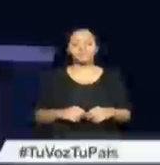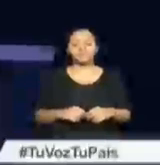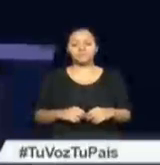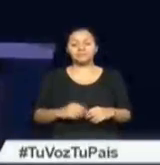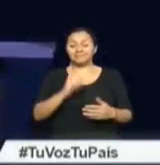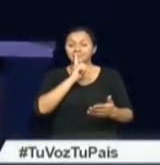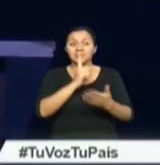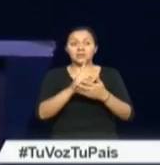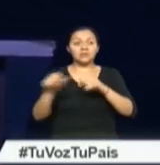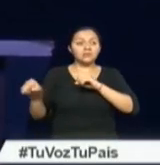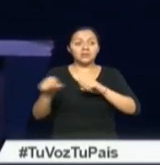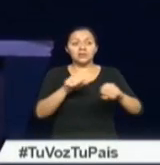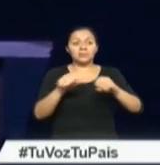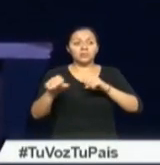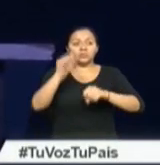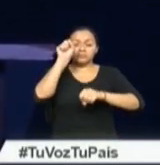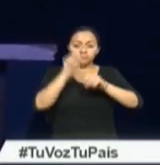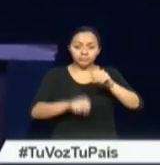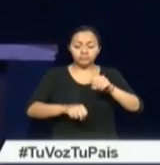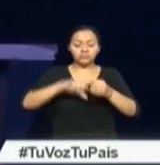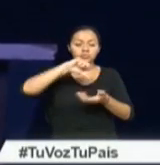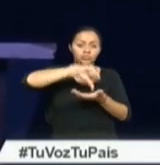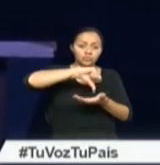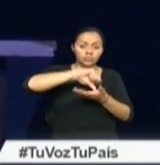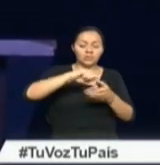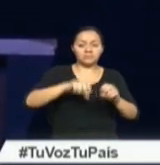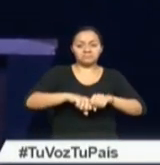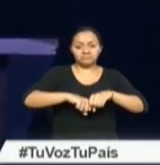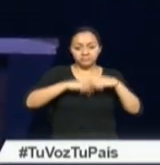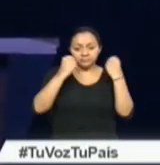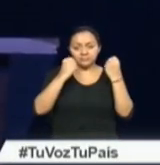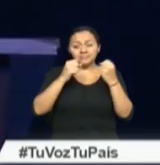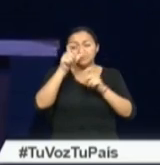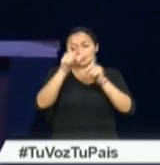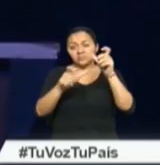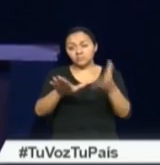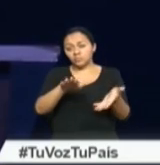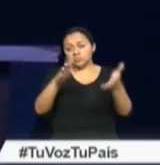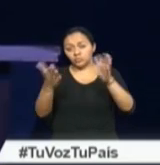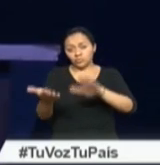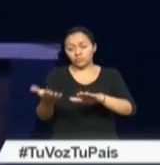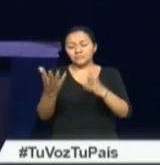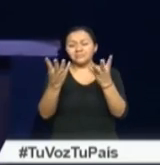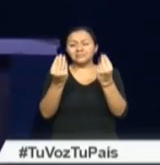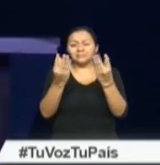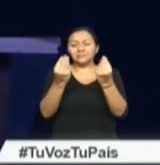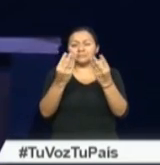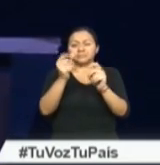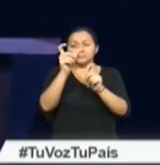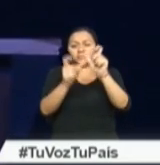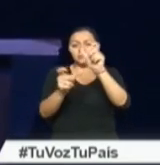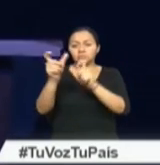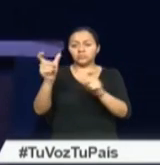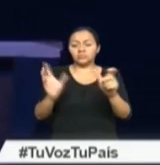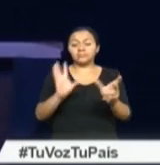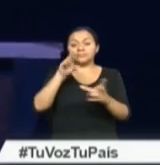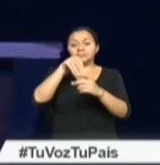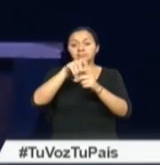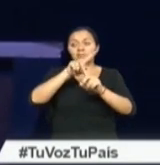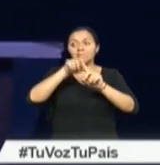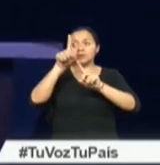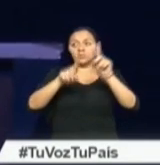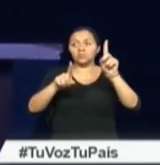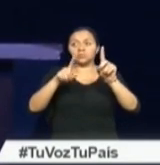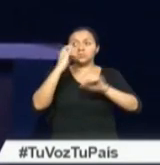El terremoto destruyó ciudades, cegó la vida de cientos de compatriotas y de algunos